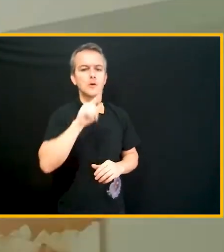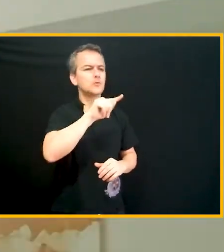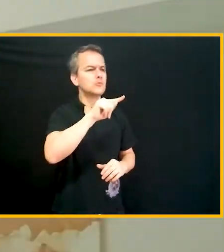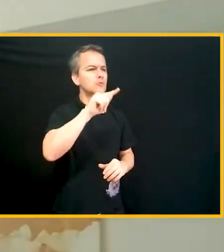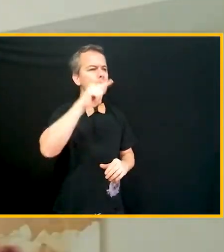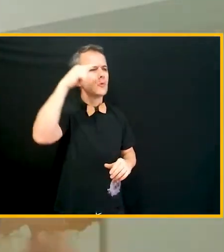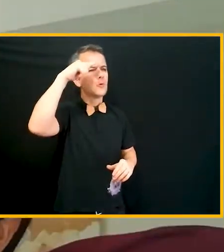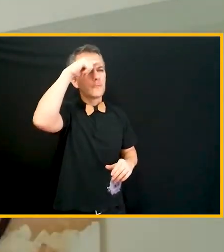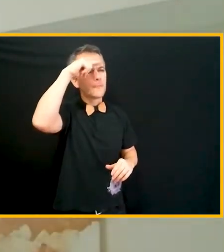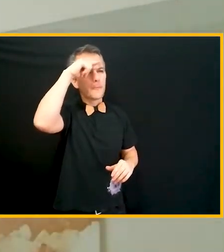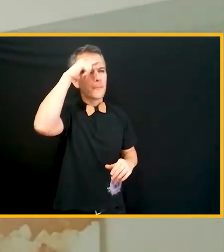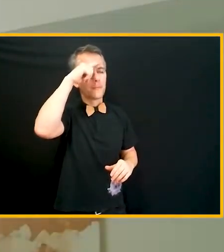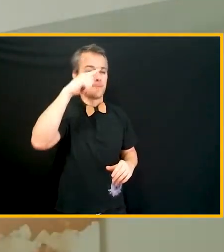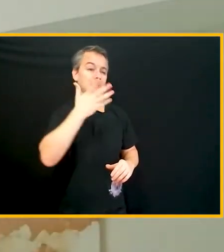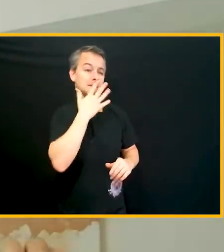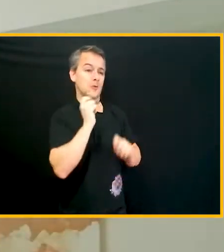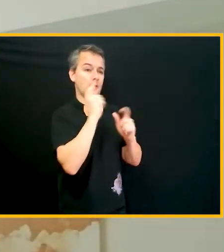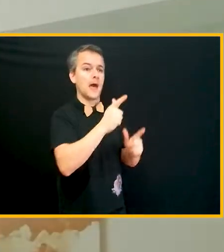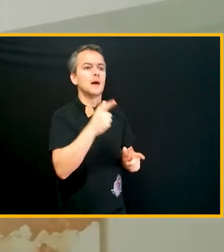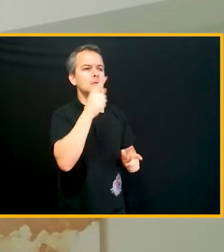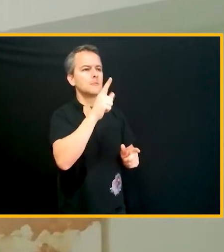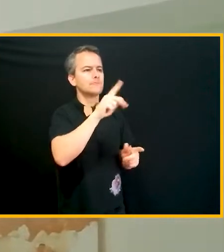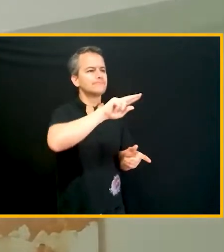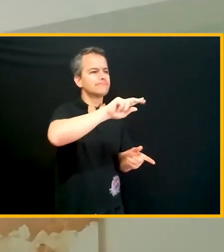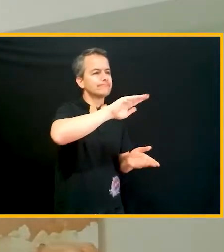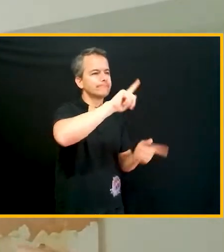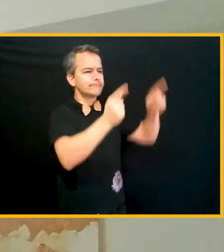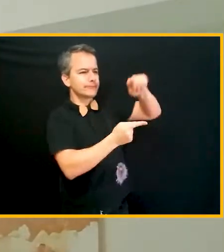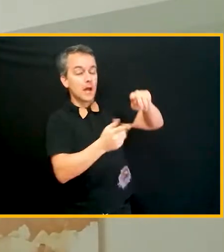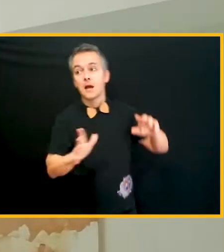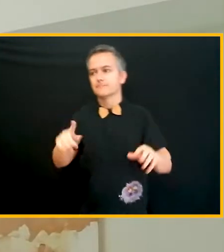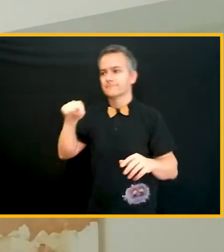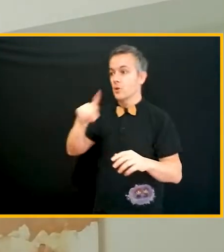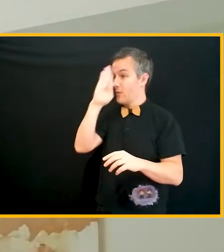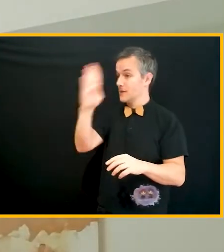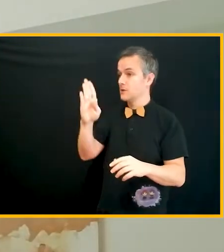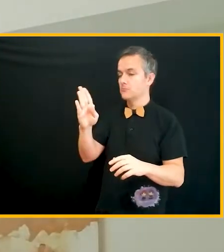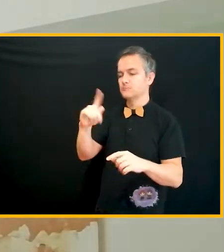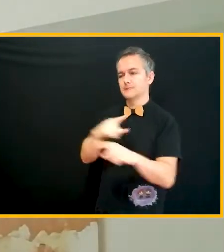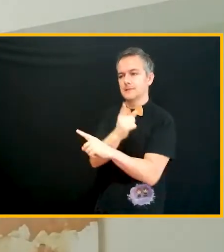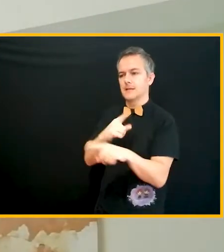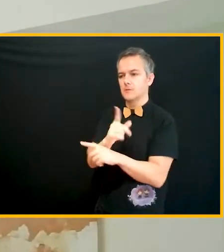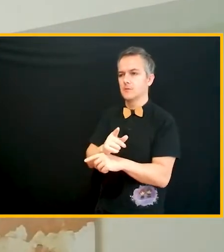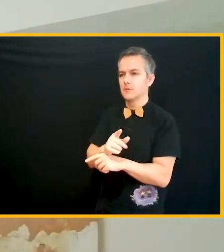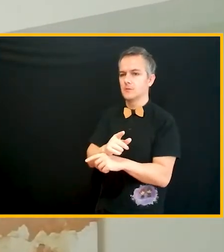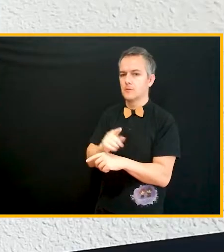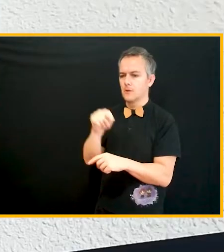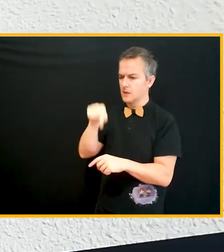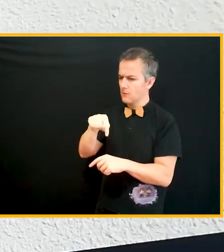revés. Sí, es que son los nervios del directo y tal. Es en directo,